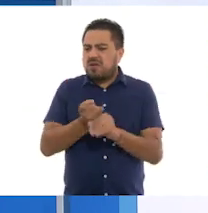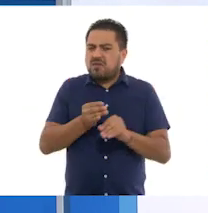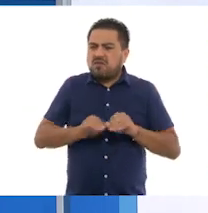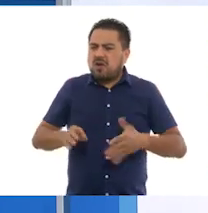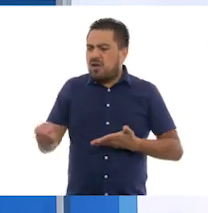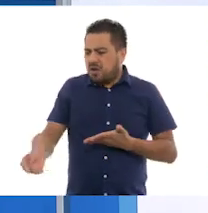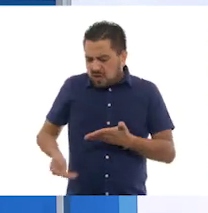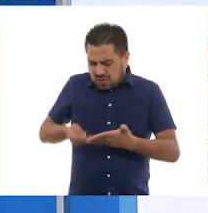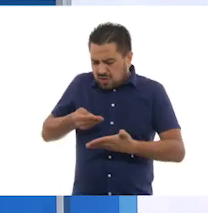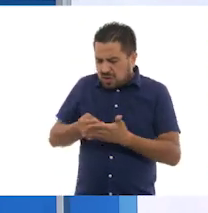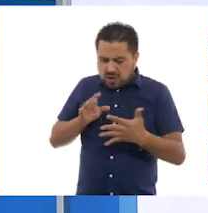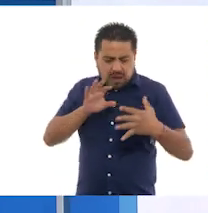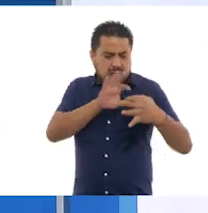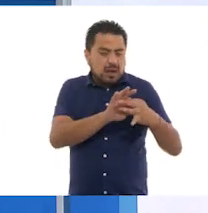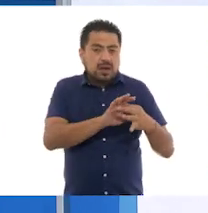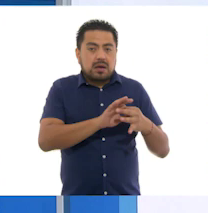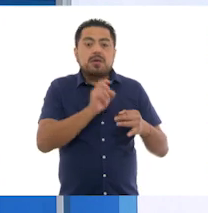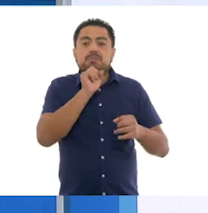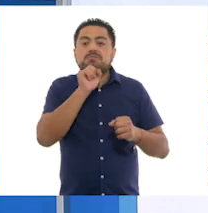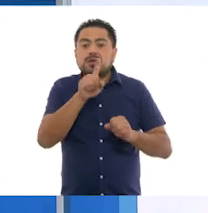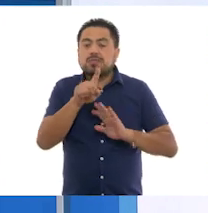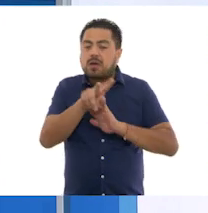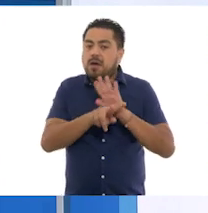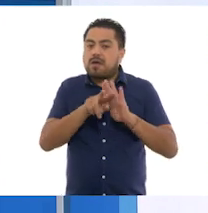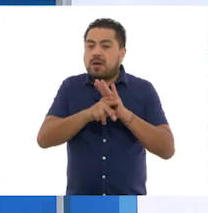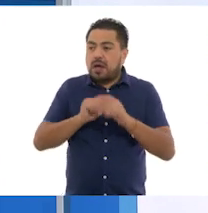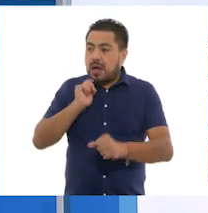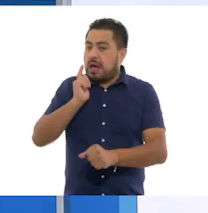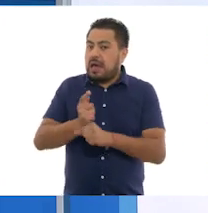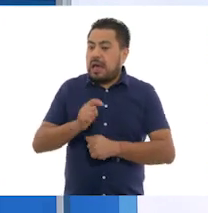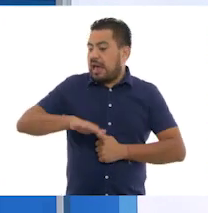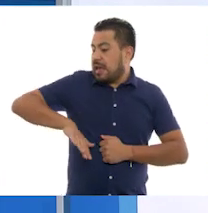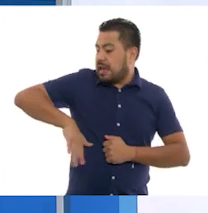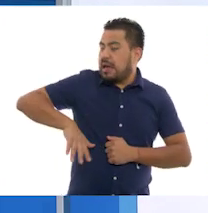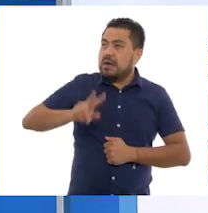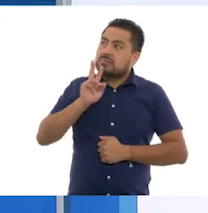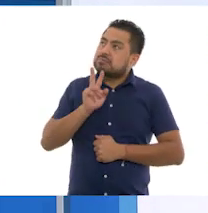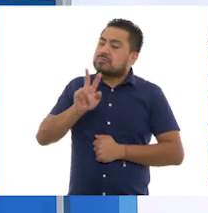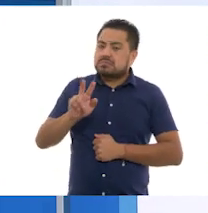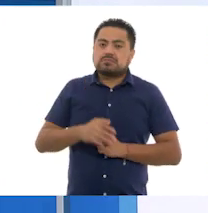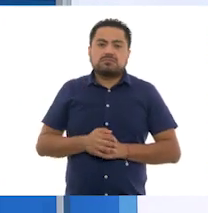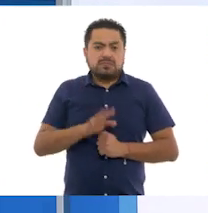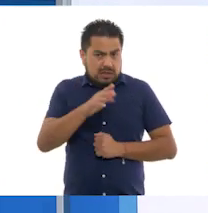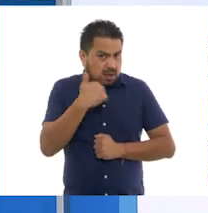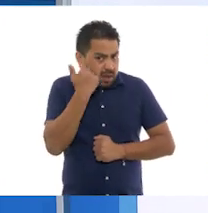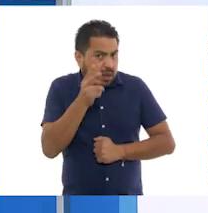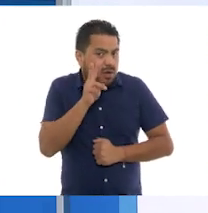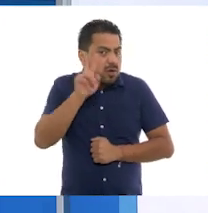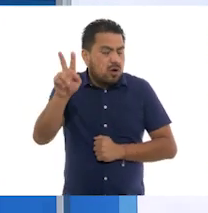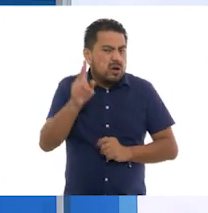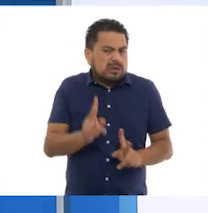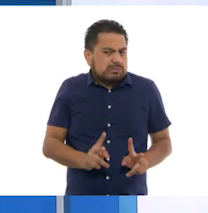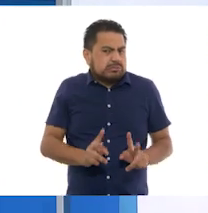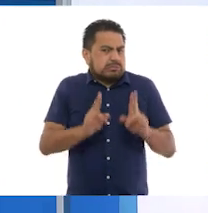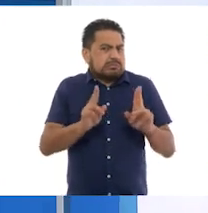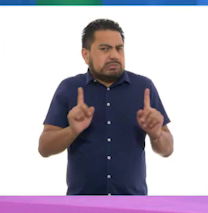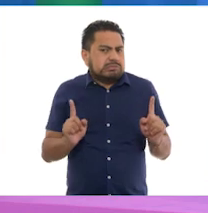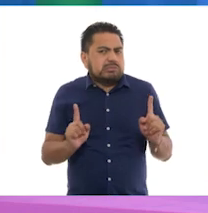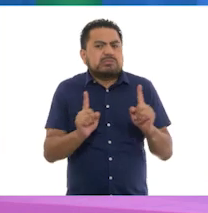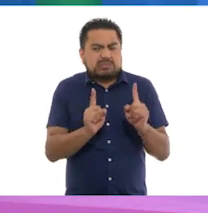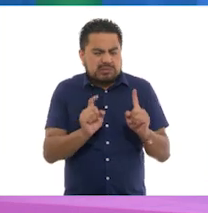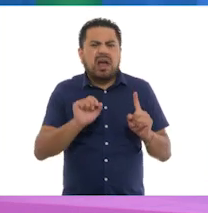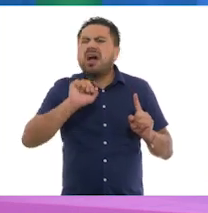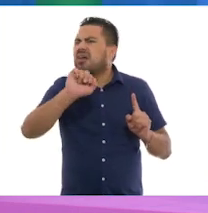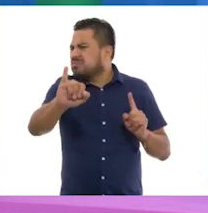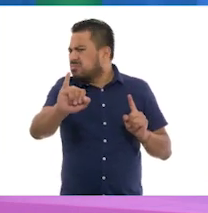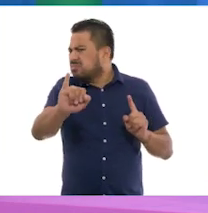al respecto. Y también he encontrado videos como uno que vi recientemente. Es más, ¿quieren ver un fragmento chiquitito? Sí,